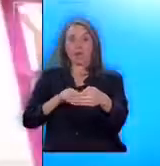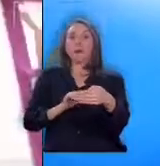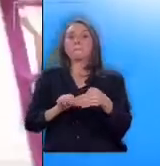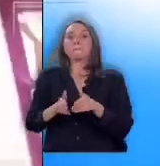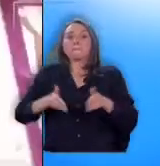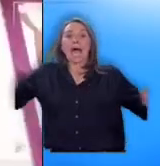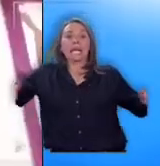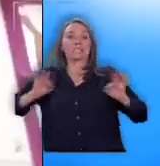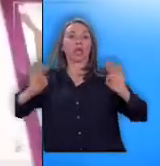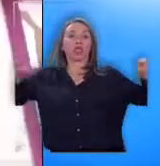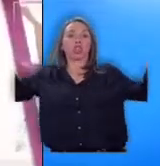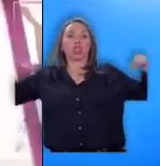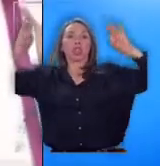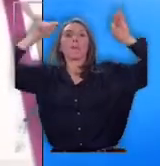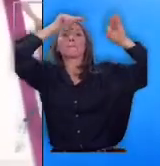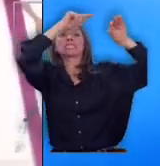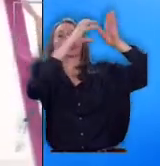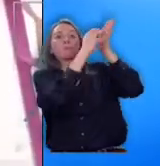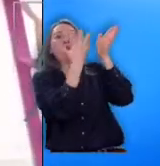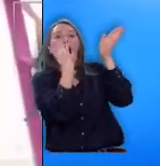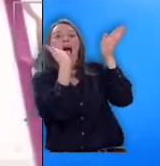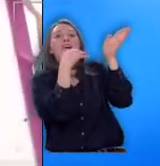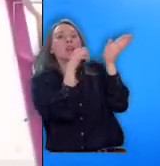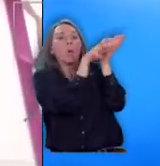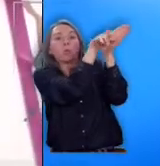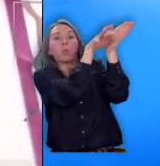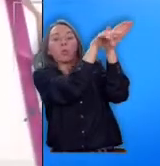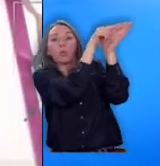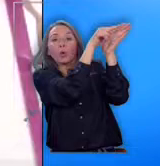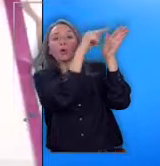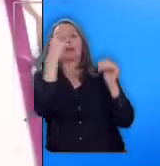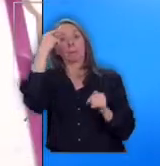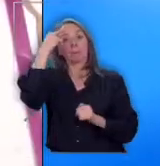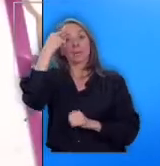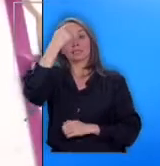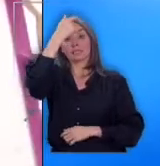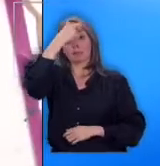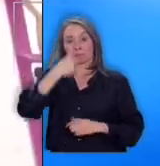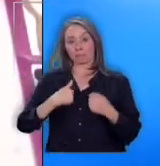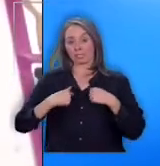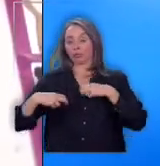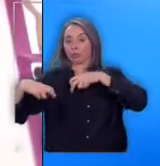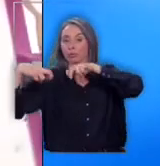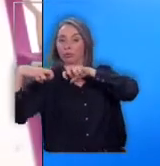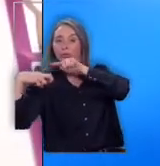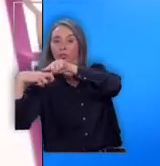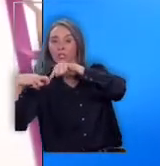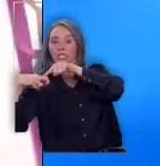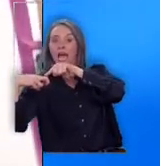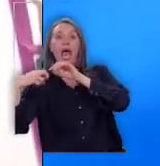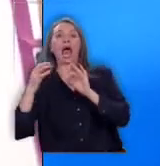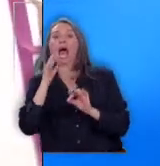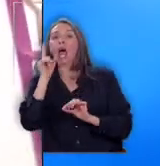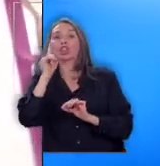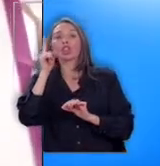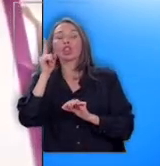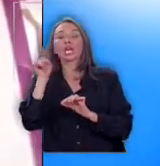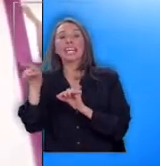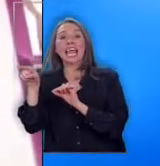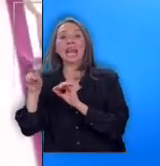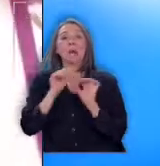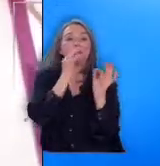esto Sí lo que pasa es que acá lo que más importante es que uno debe siempre pensar que la persona que está al lado tuyo puede ser o sea puede ser